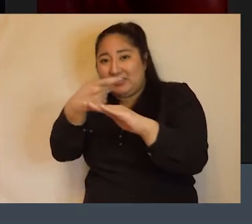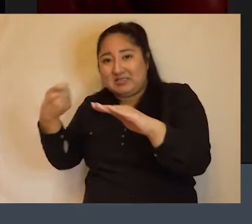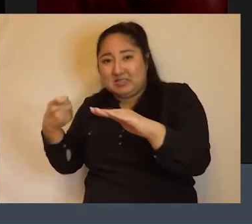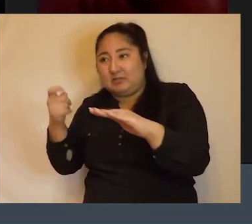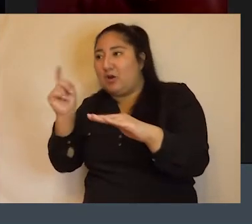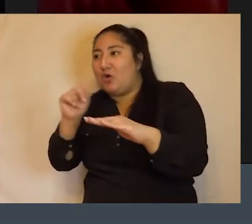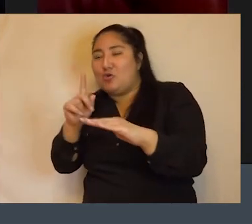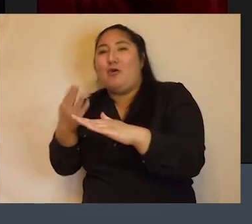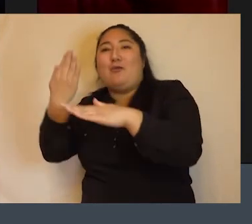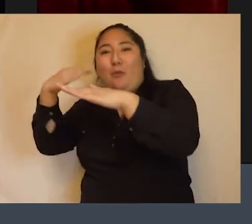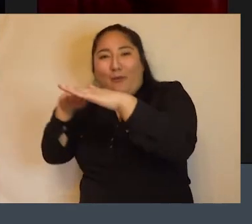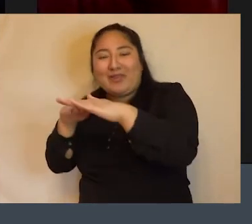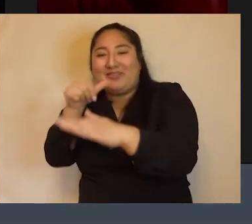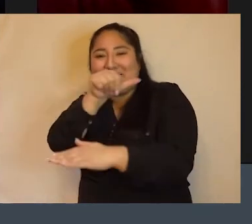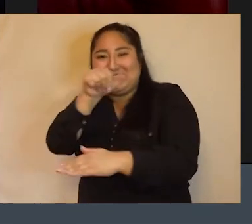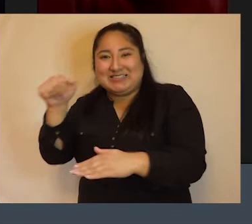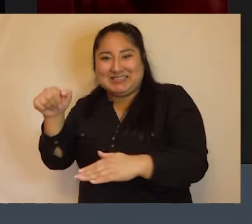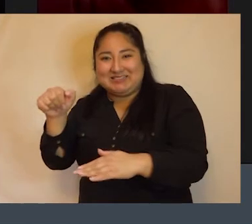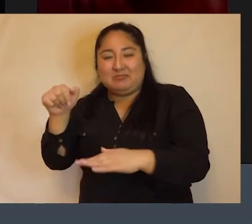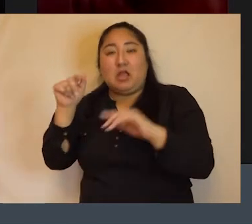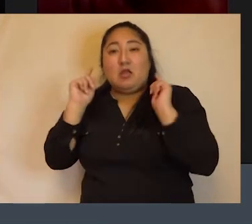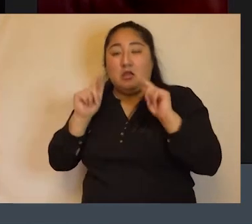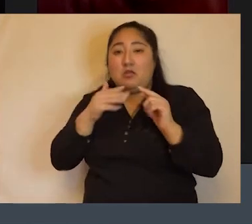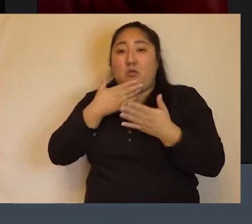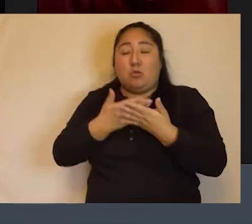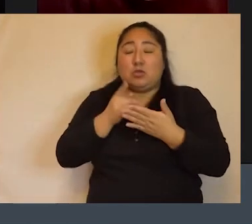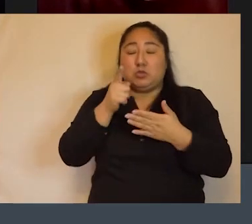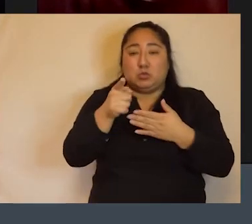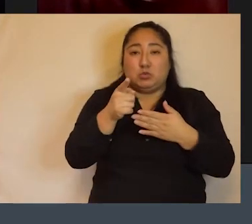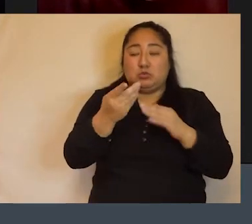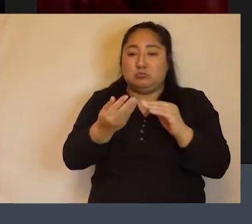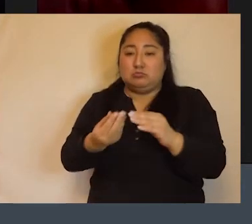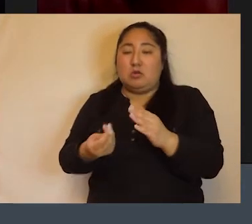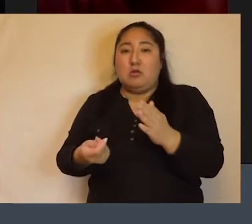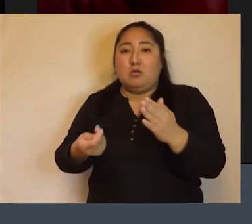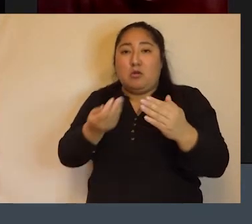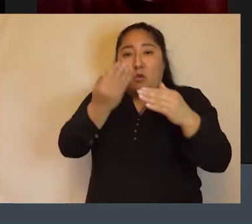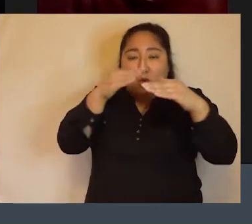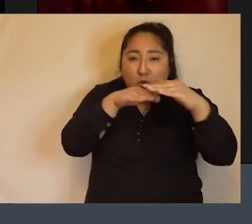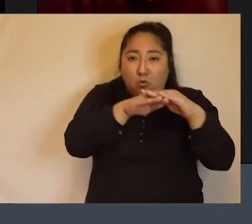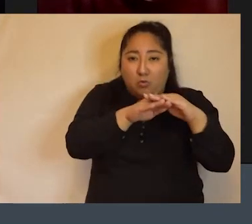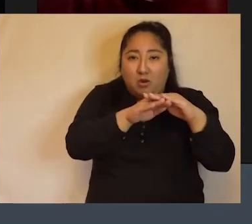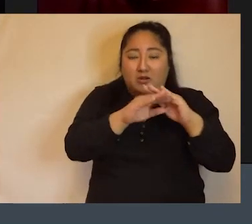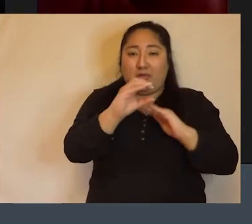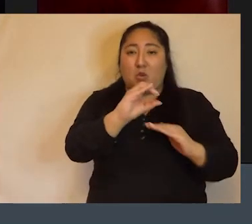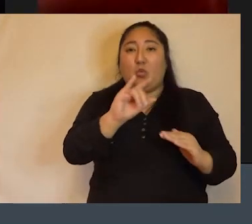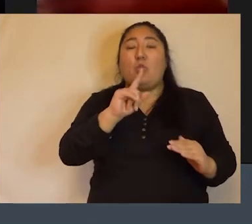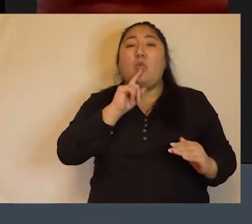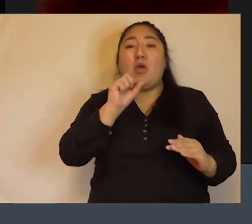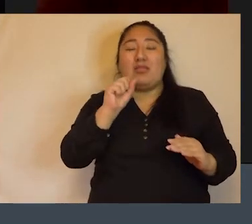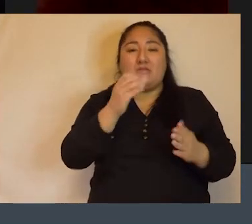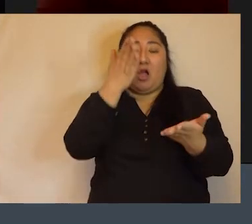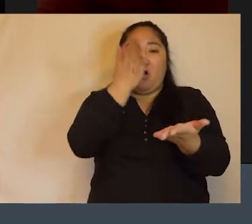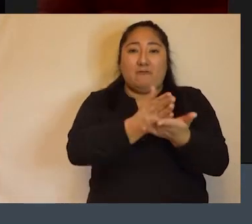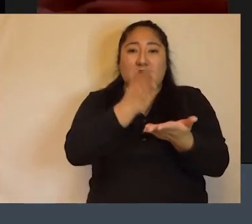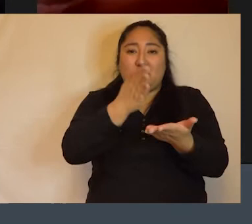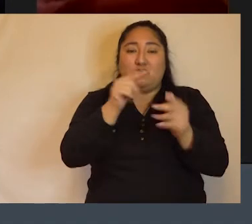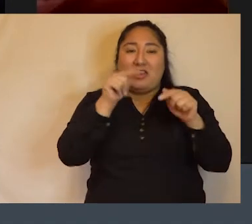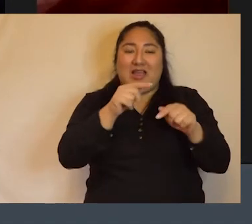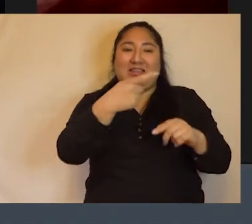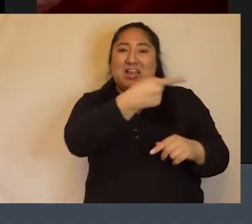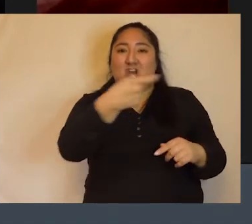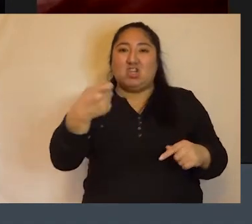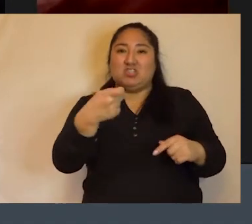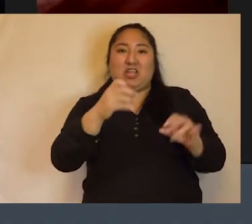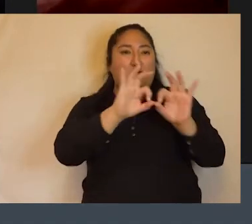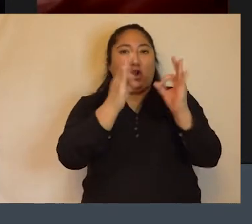los 100, tú estás ahorrando 60. Cuando tú eso lo pones en una cuenta obligatoria, en una APB, tú ahorras los